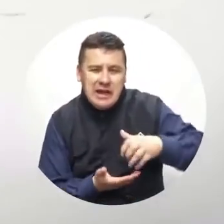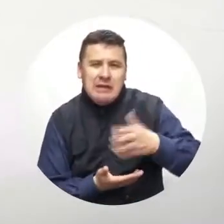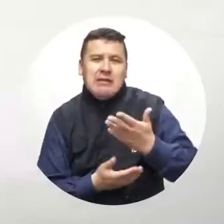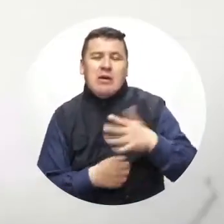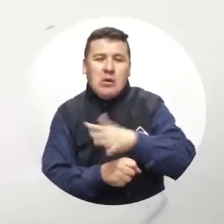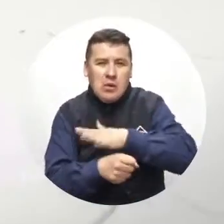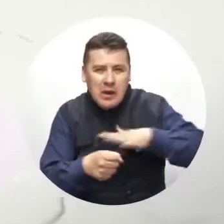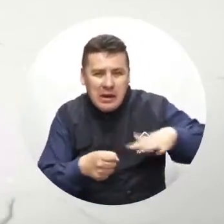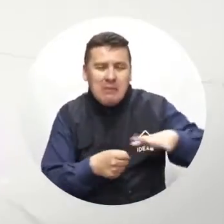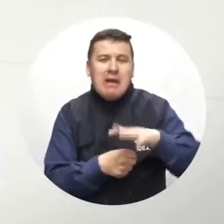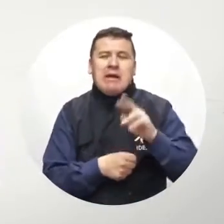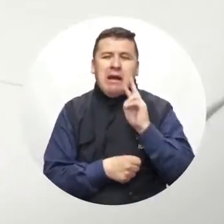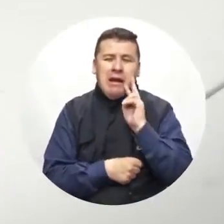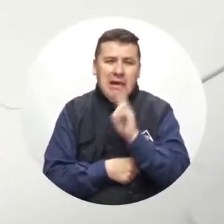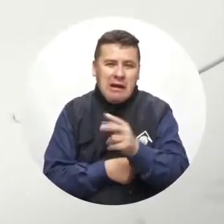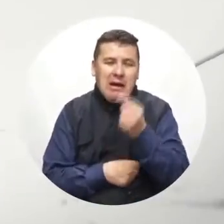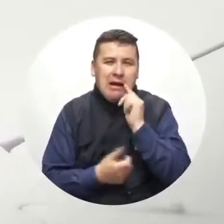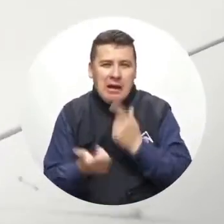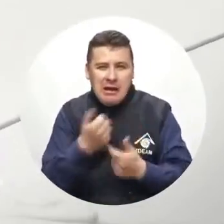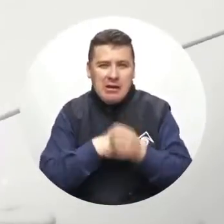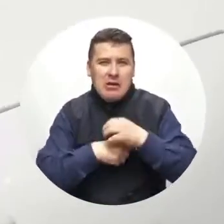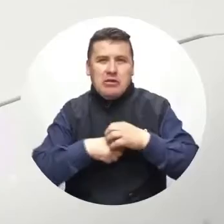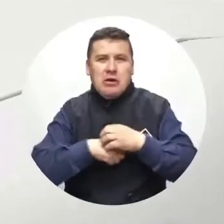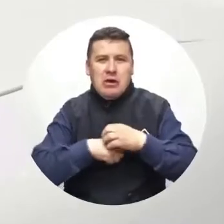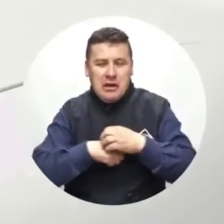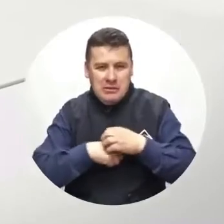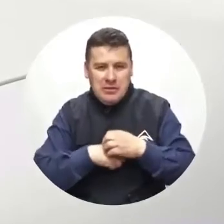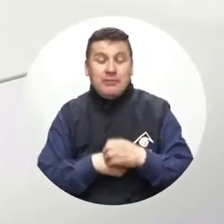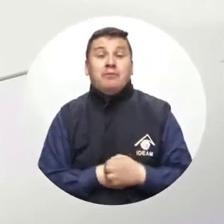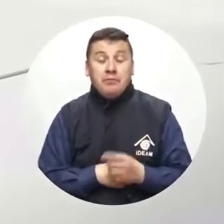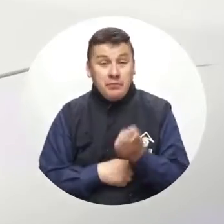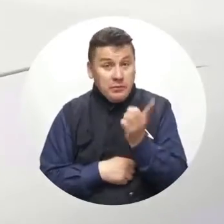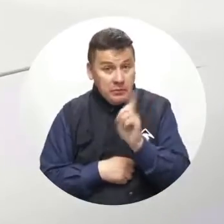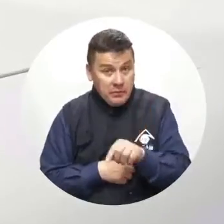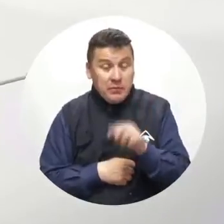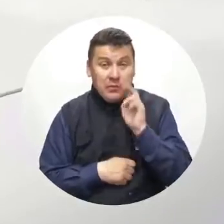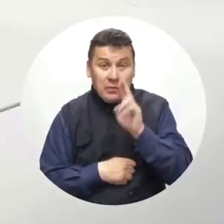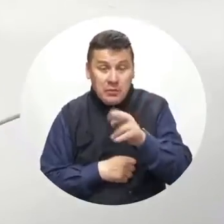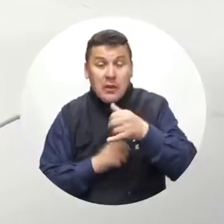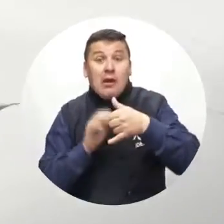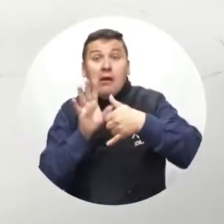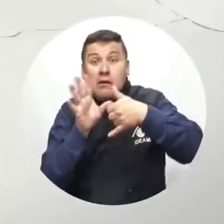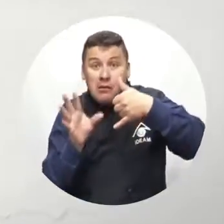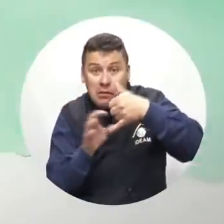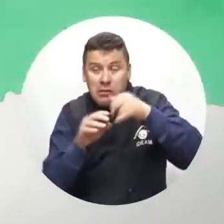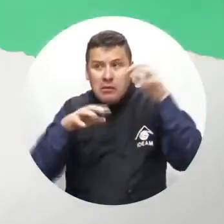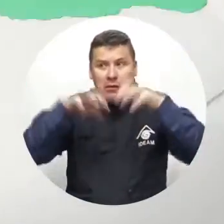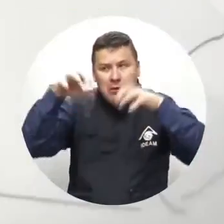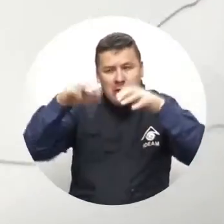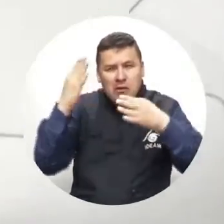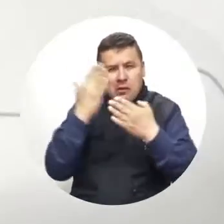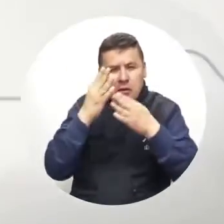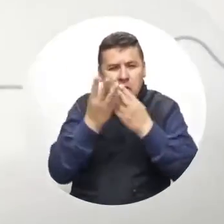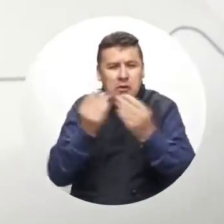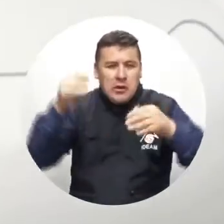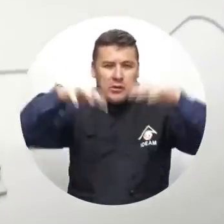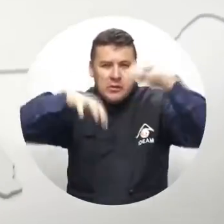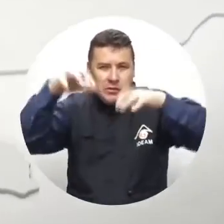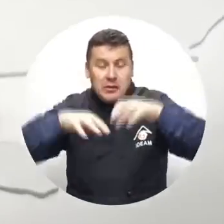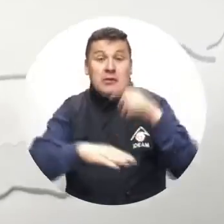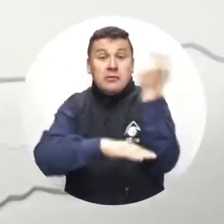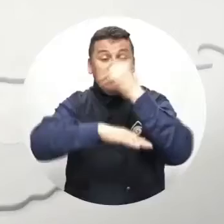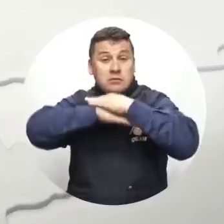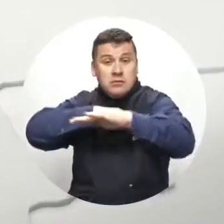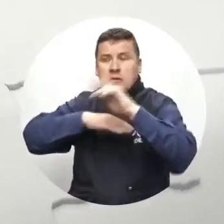el altiplano cundiboyacense, eje cafetero y Tolima. En el límite con el litoral pacífico habrá lluvias suaves. Los llanos colombianos seguirán con